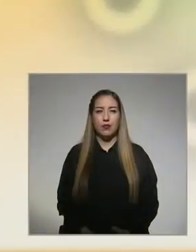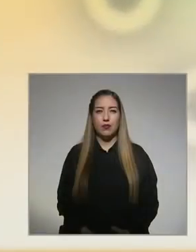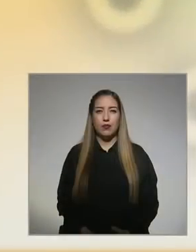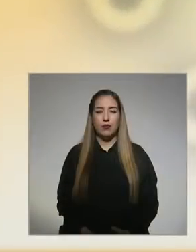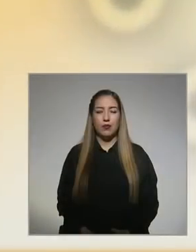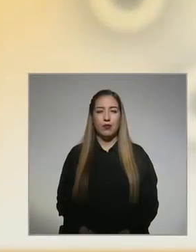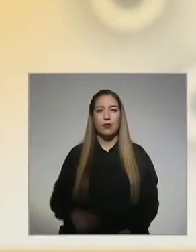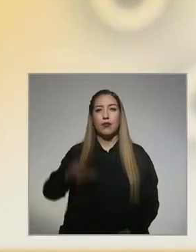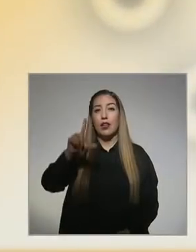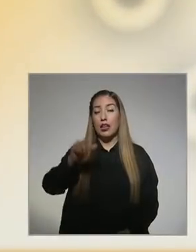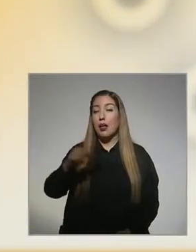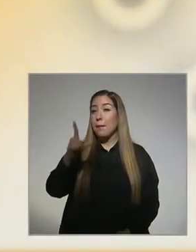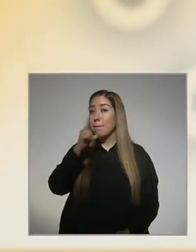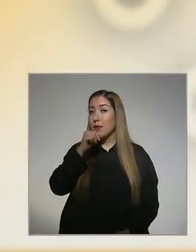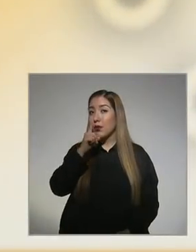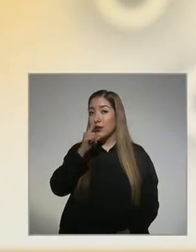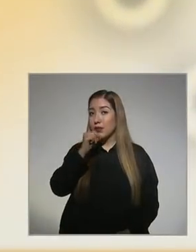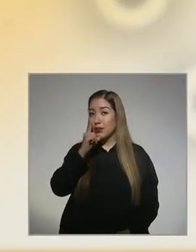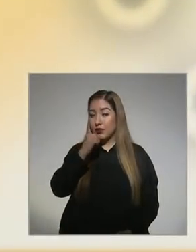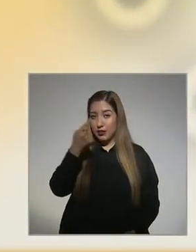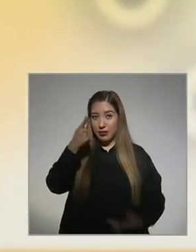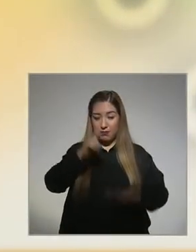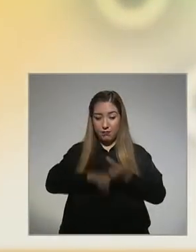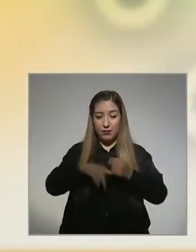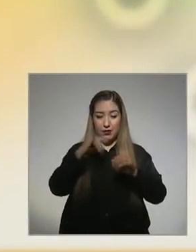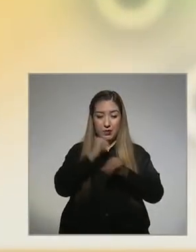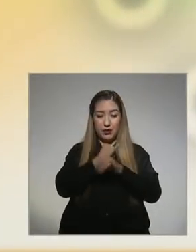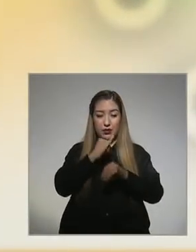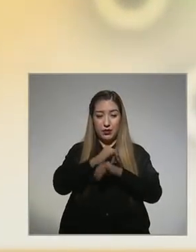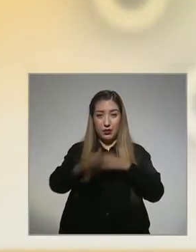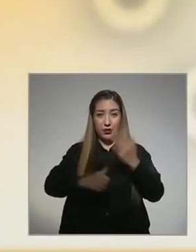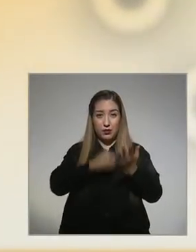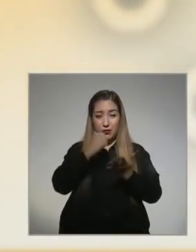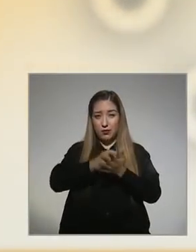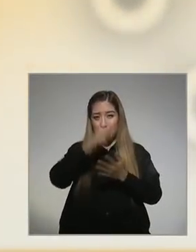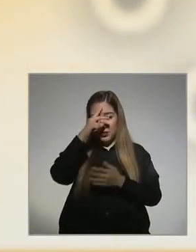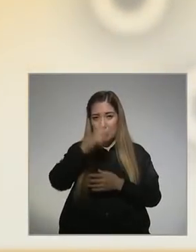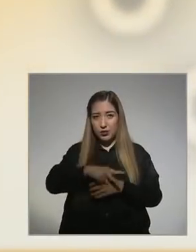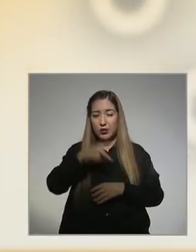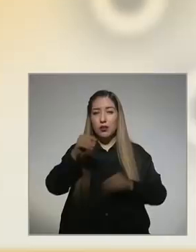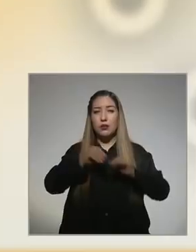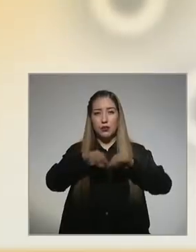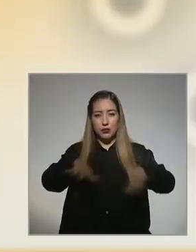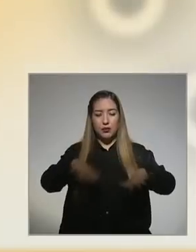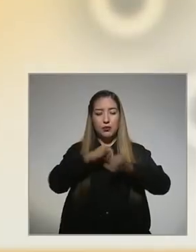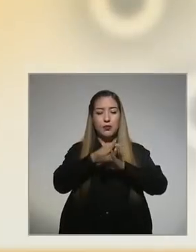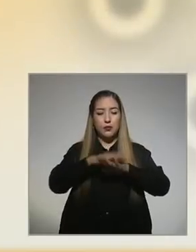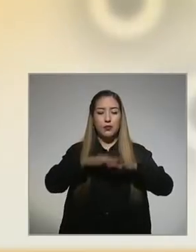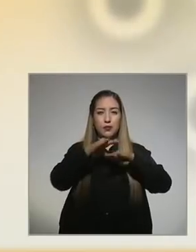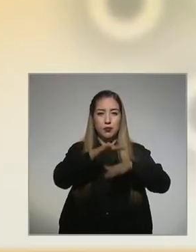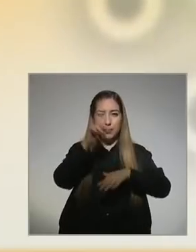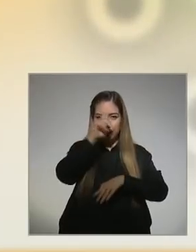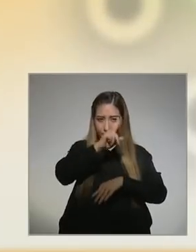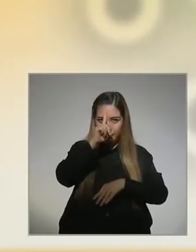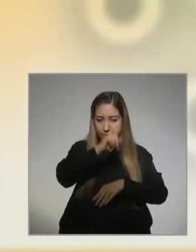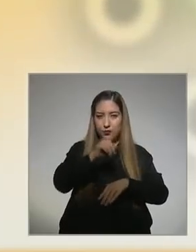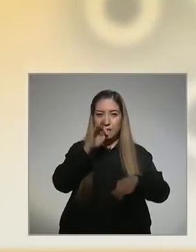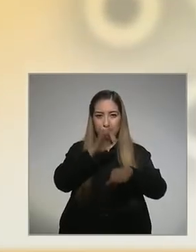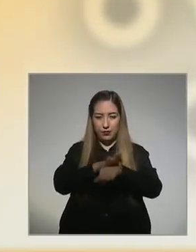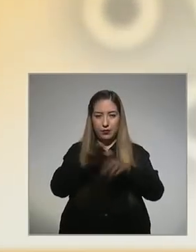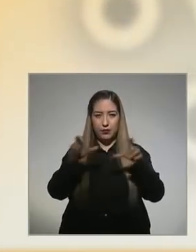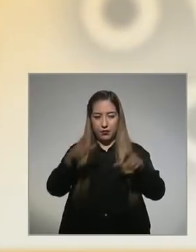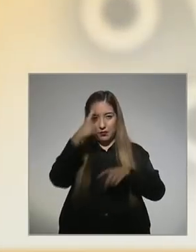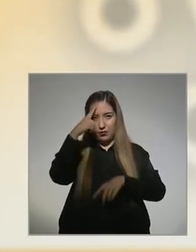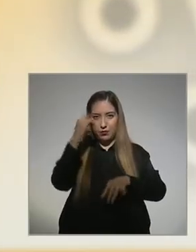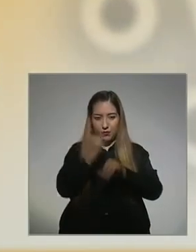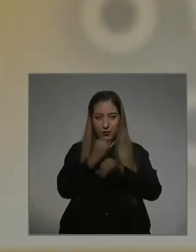La Policía Cibernética de la Ciudad de México ofrece información sobre ciberseguridad y recomendaciones para navegar de